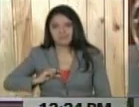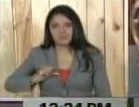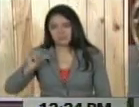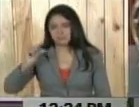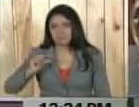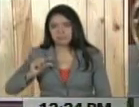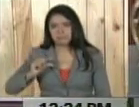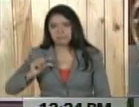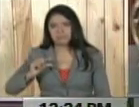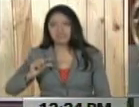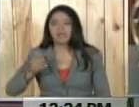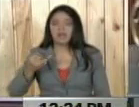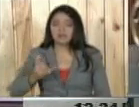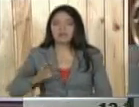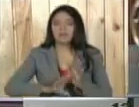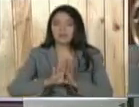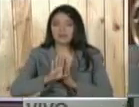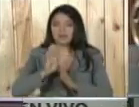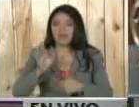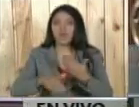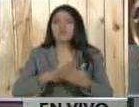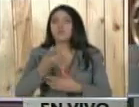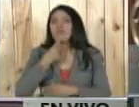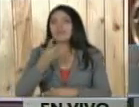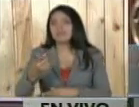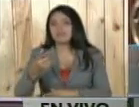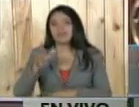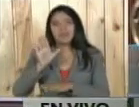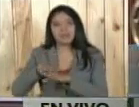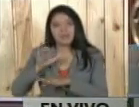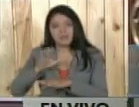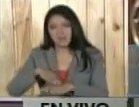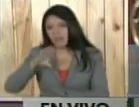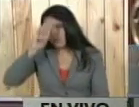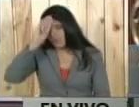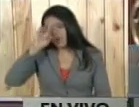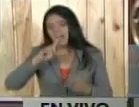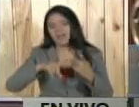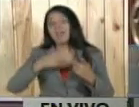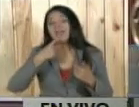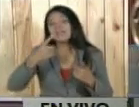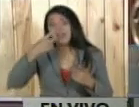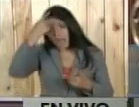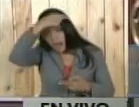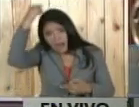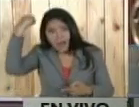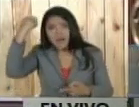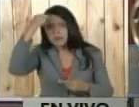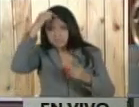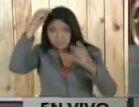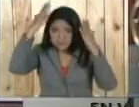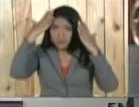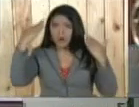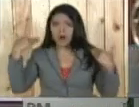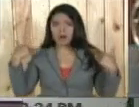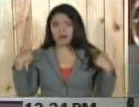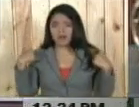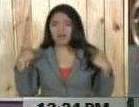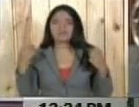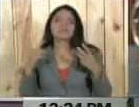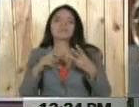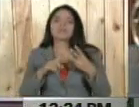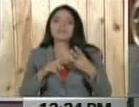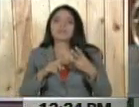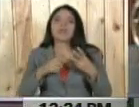Khomeini, le dije al Papa Francisco, le dije al rey Salmán de Arabia Saudita,